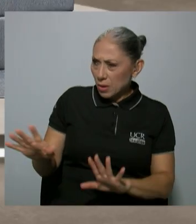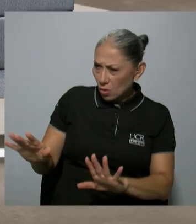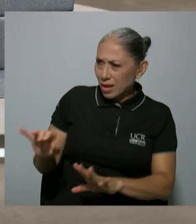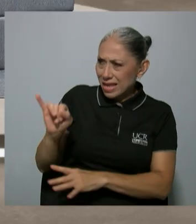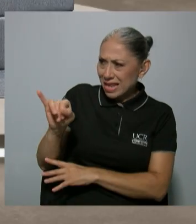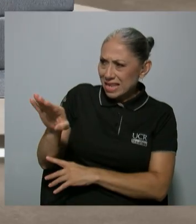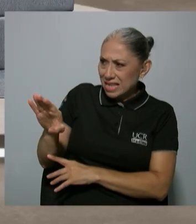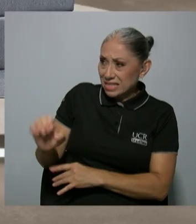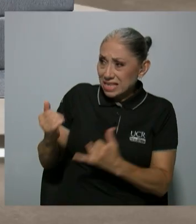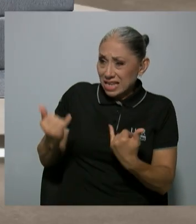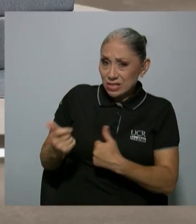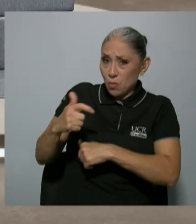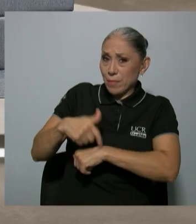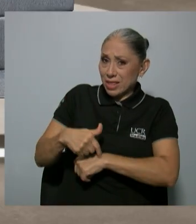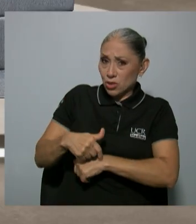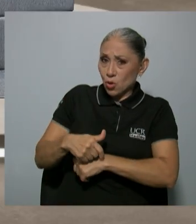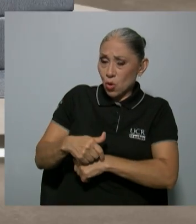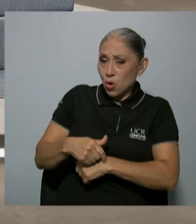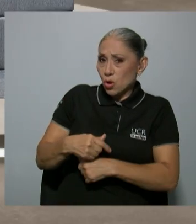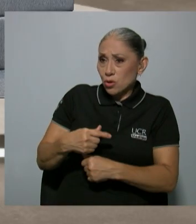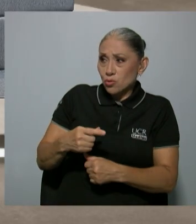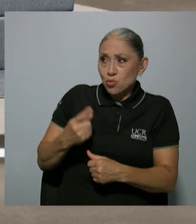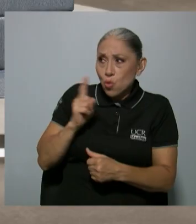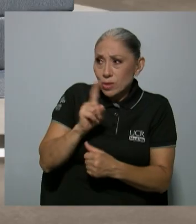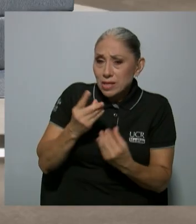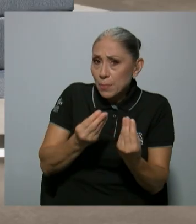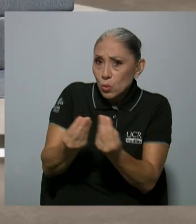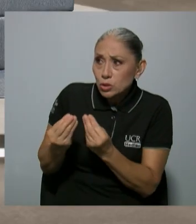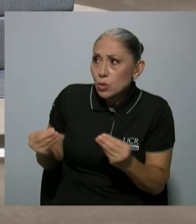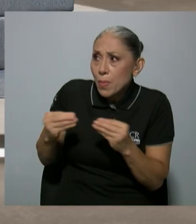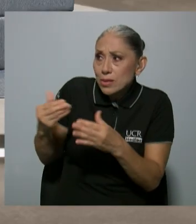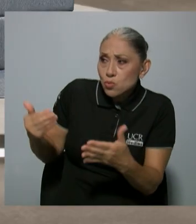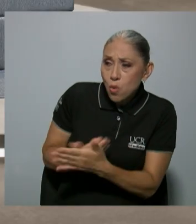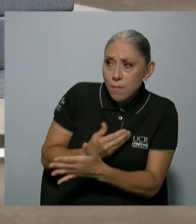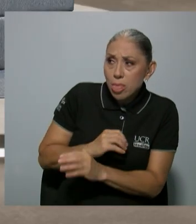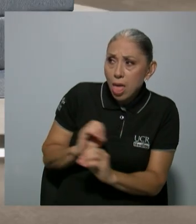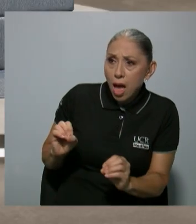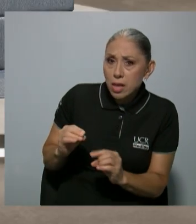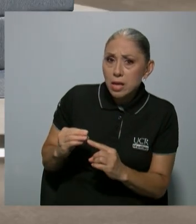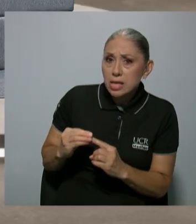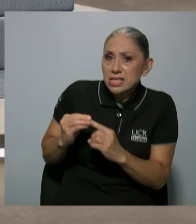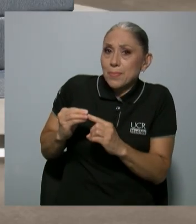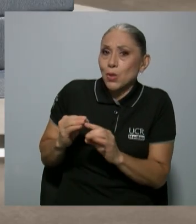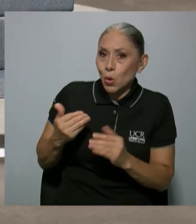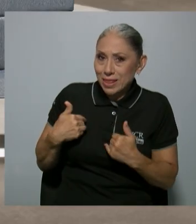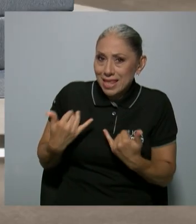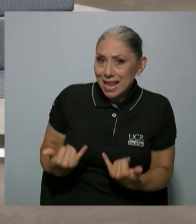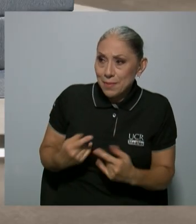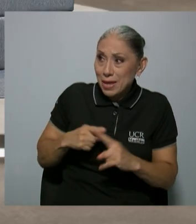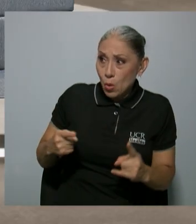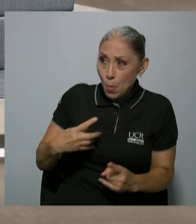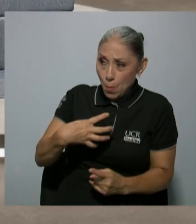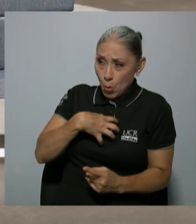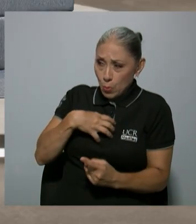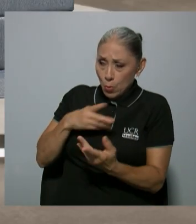no está produciendo, excepto lo que tiene, no, ¿verdad? Ajá. Pero nuevo, así, como un proyecto del ICE, no,